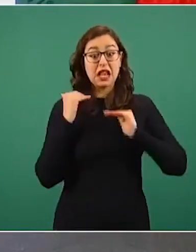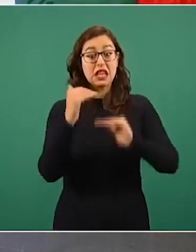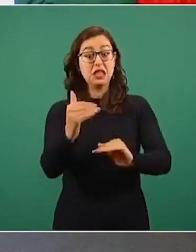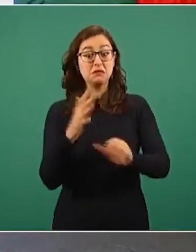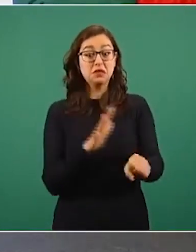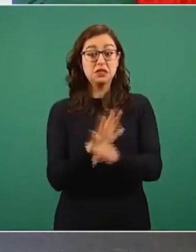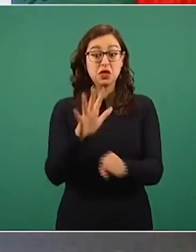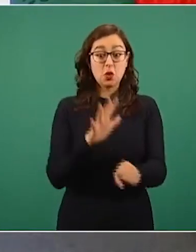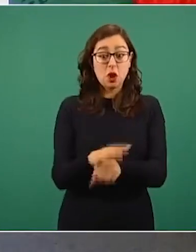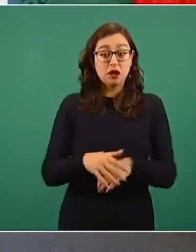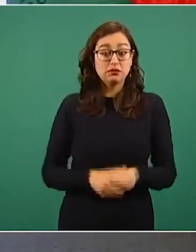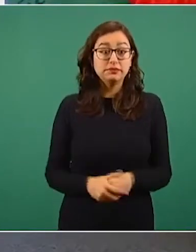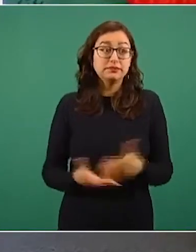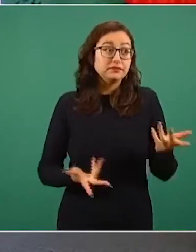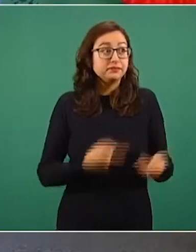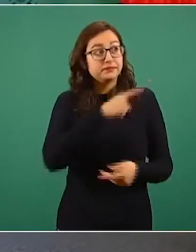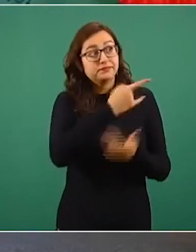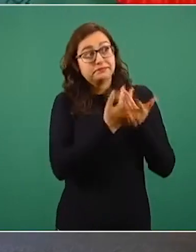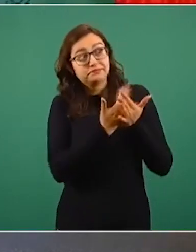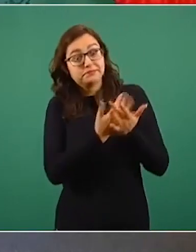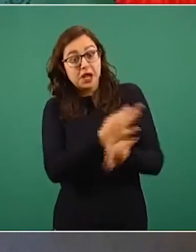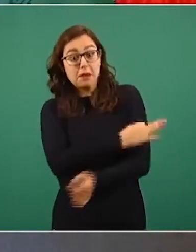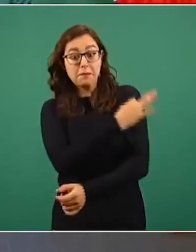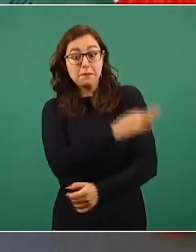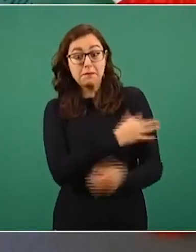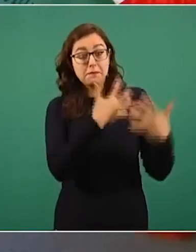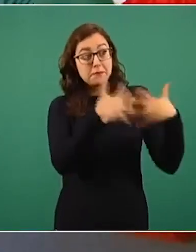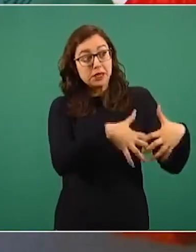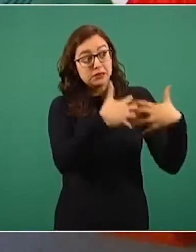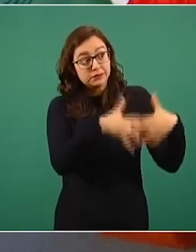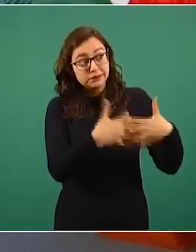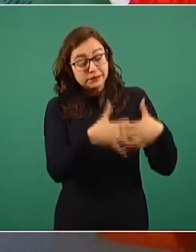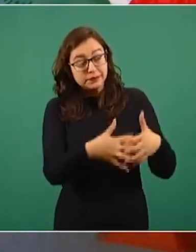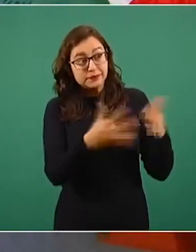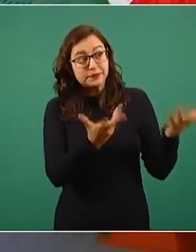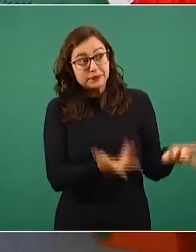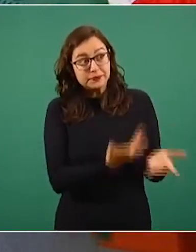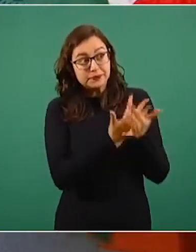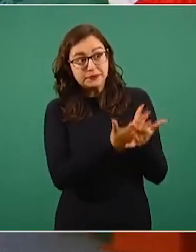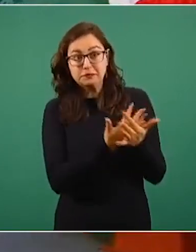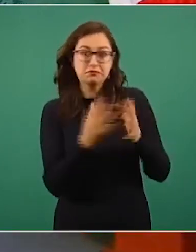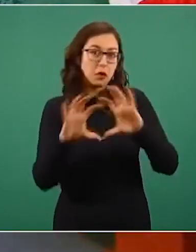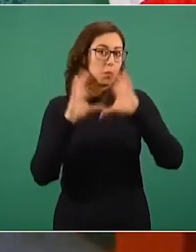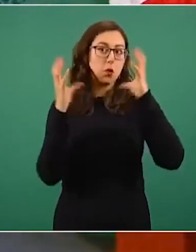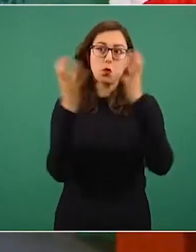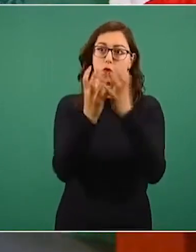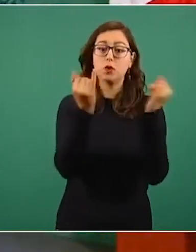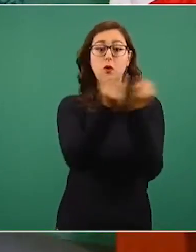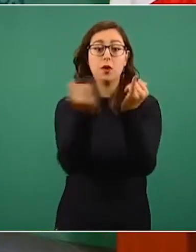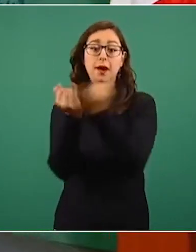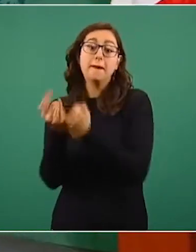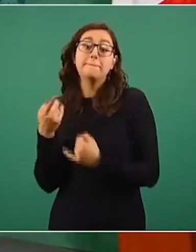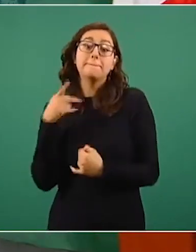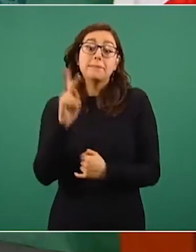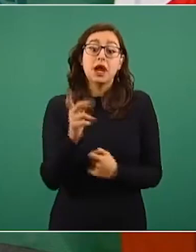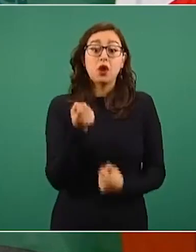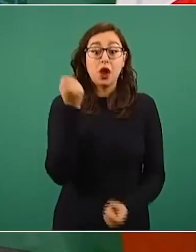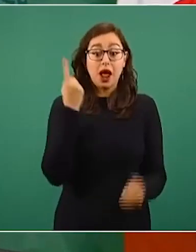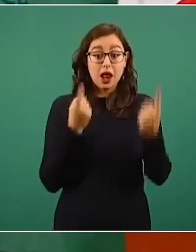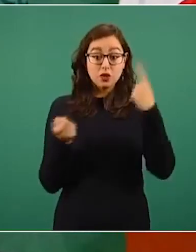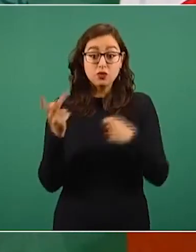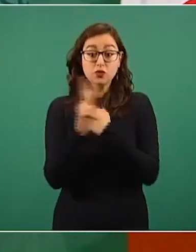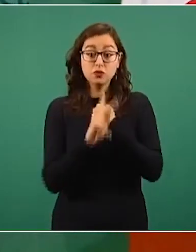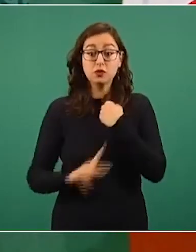la vacuna rusa Sputnik y ya se enviaron los contratos. Por lo tanto, existe ya la posibilidad de que se importe y de que